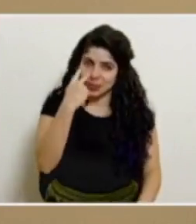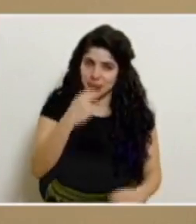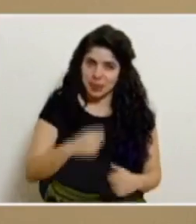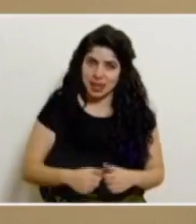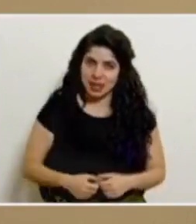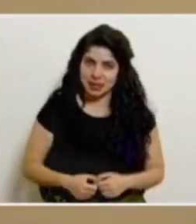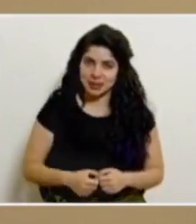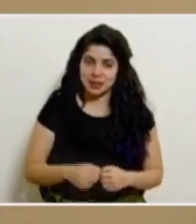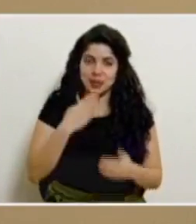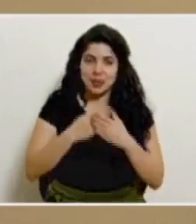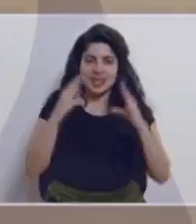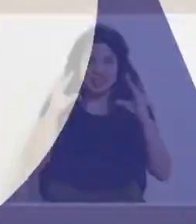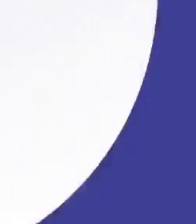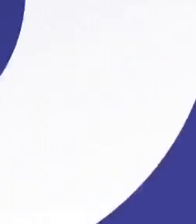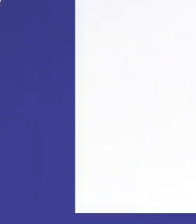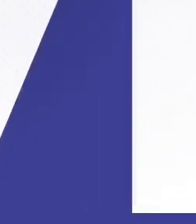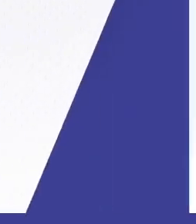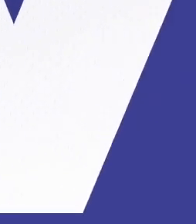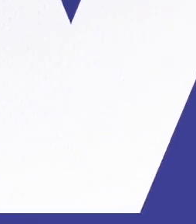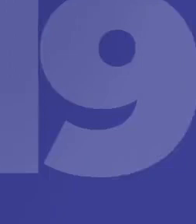muy buenas tardes